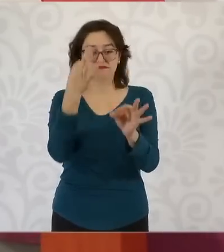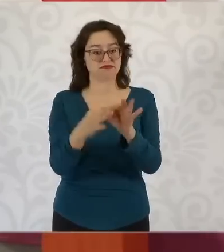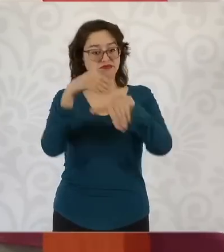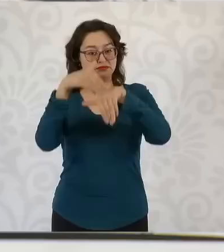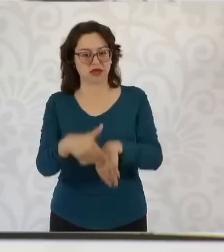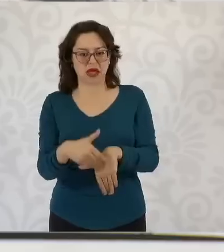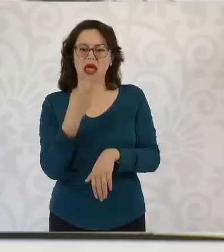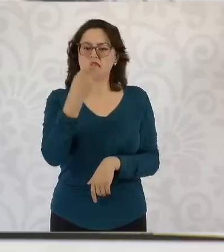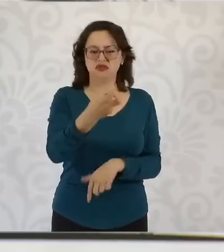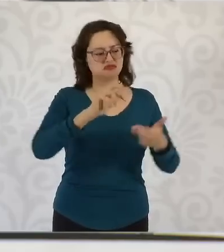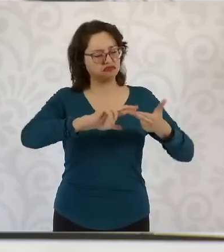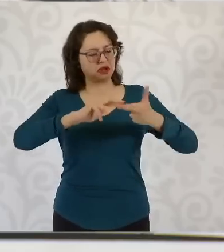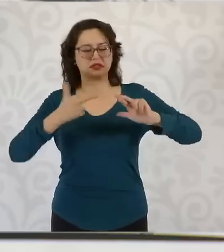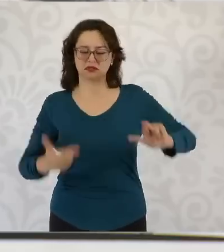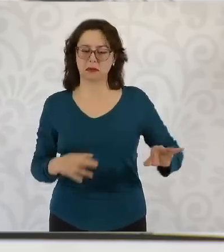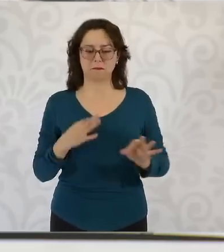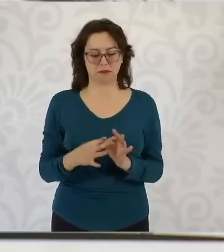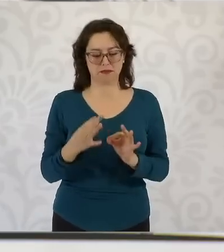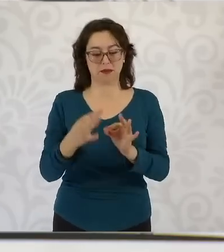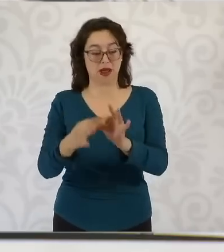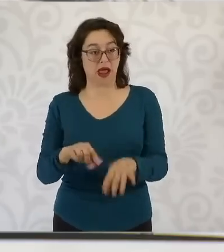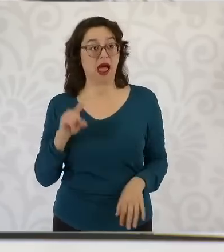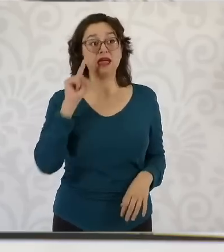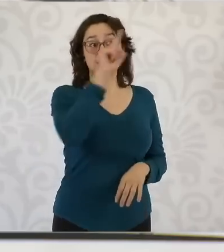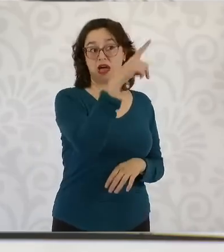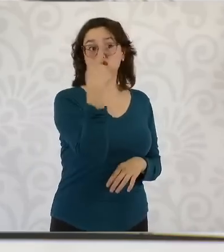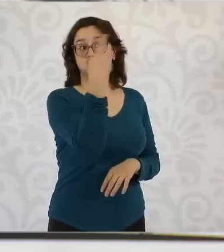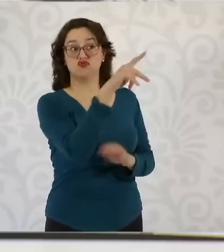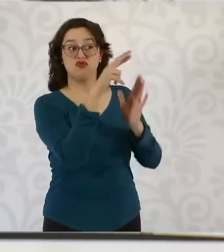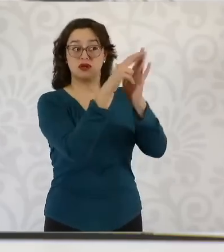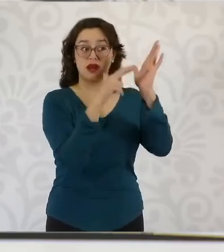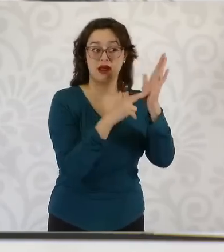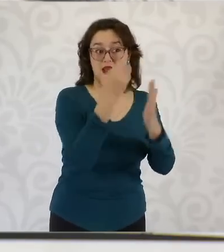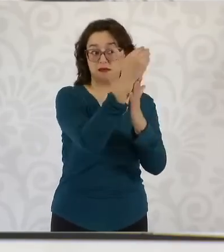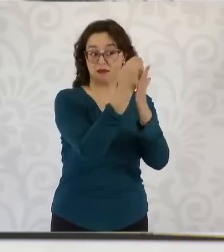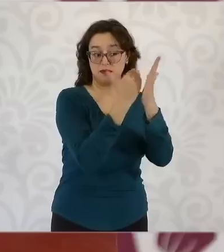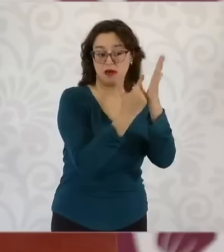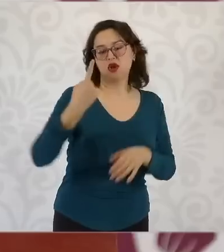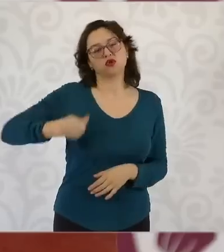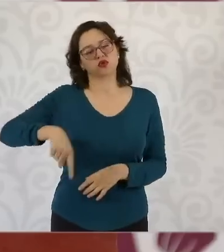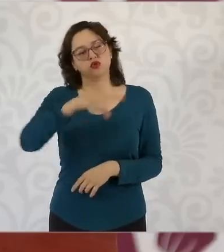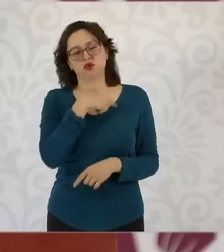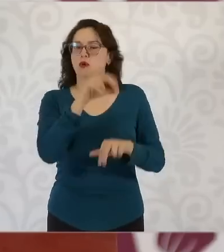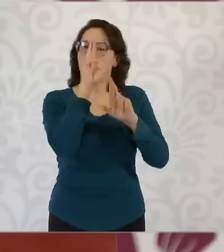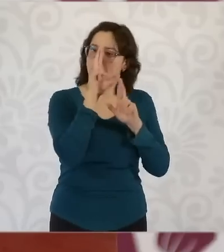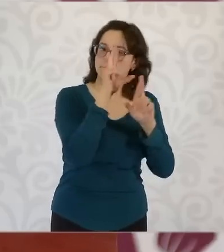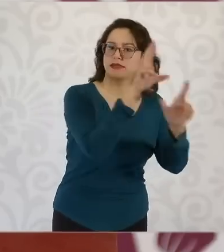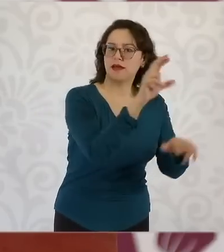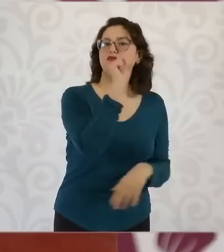una excelente relación, igual que nosotros respetamos a Estados Unidos. Nosotros al presidente Trump lo